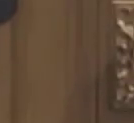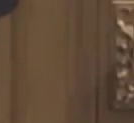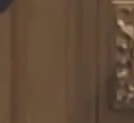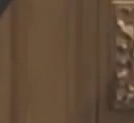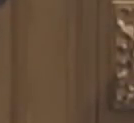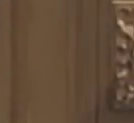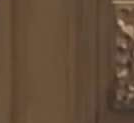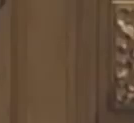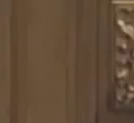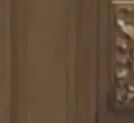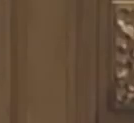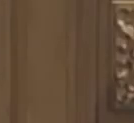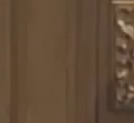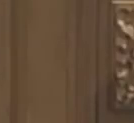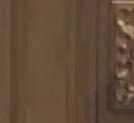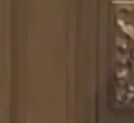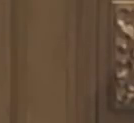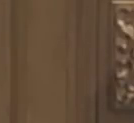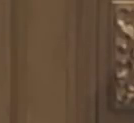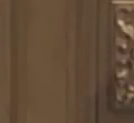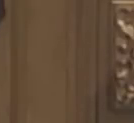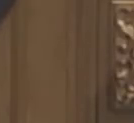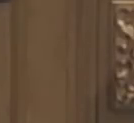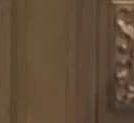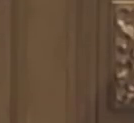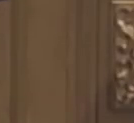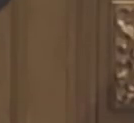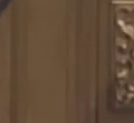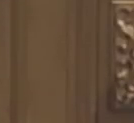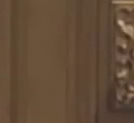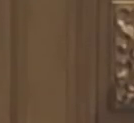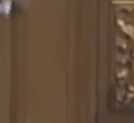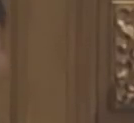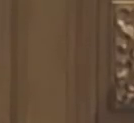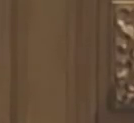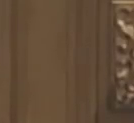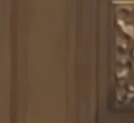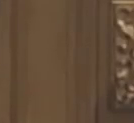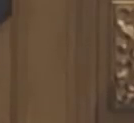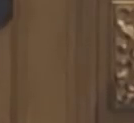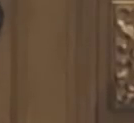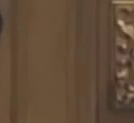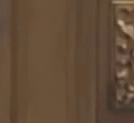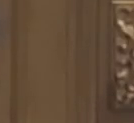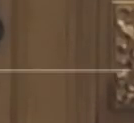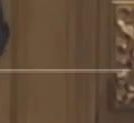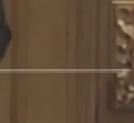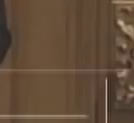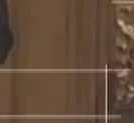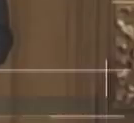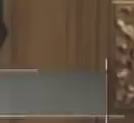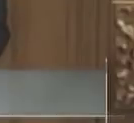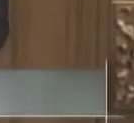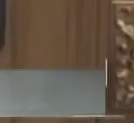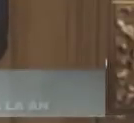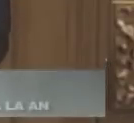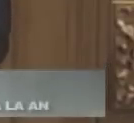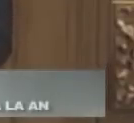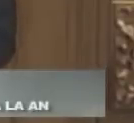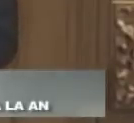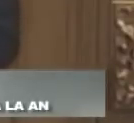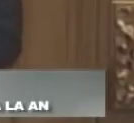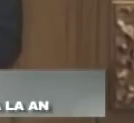Es el pueblo el que reclama que sigamos derribando barreras, obstáculos, que